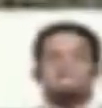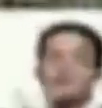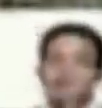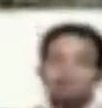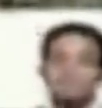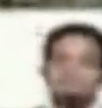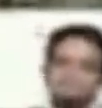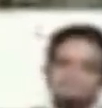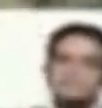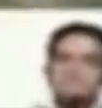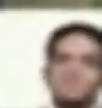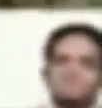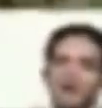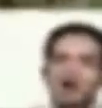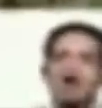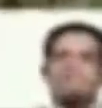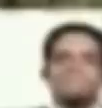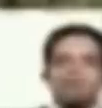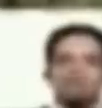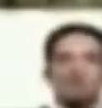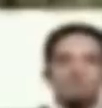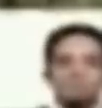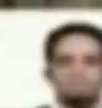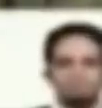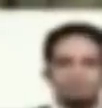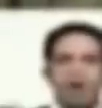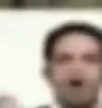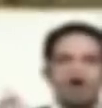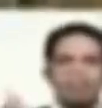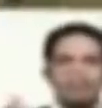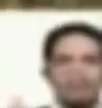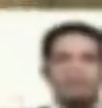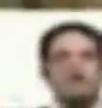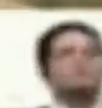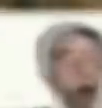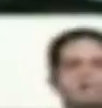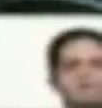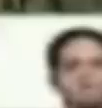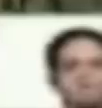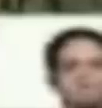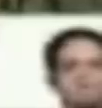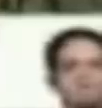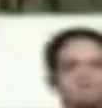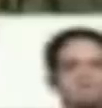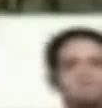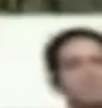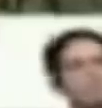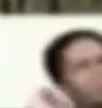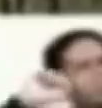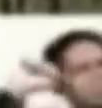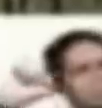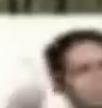producción al crecimiento de nuestra economía no somos mendigos de nadie rechacemos el